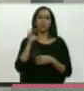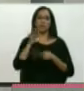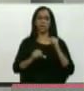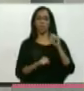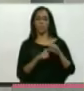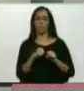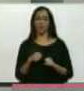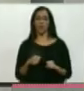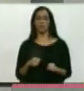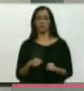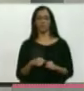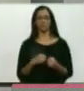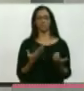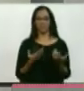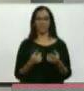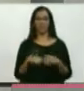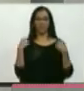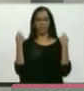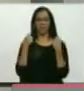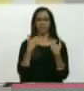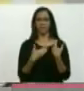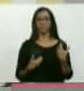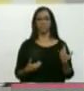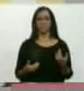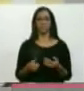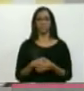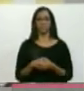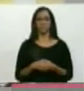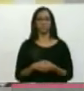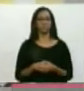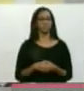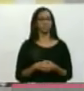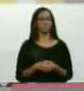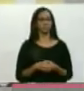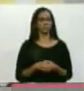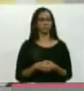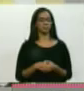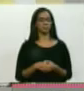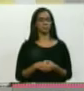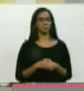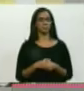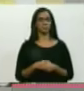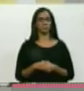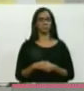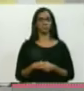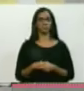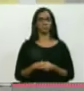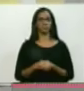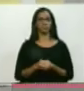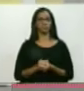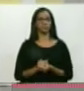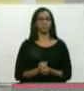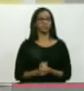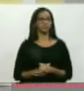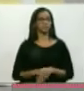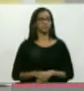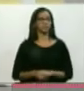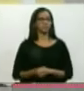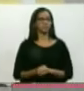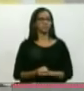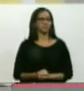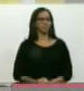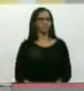comicios electorales para la campaña presidencial de Iván Duque. En este momento estamos precisamente pronunciándonos de manera